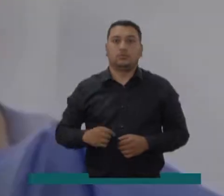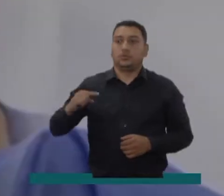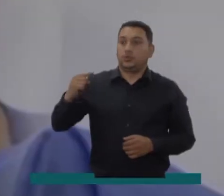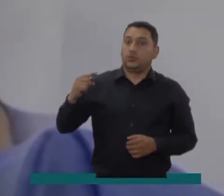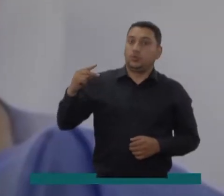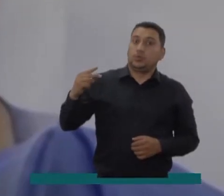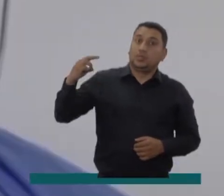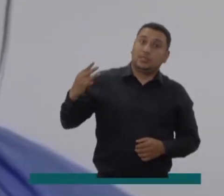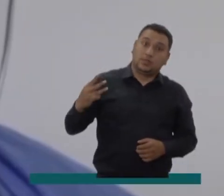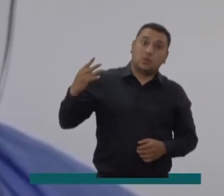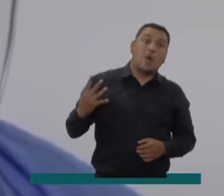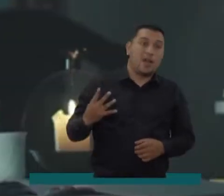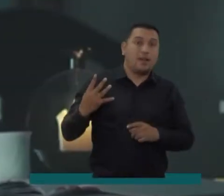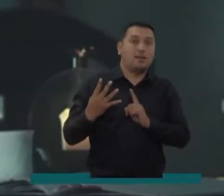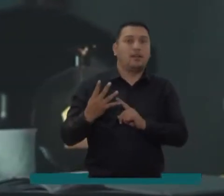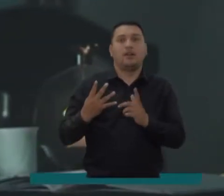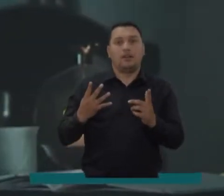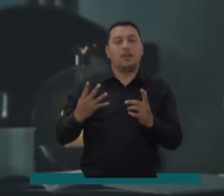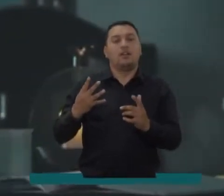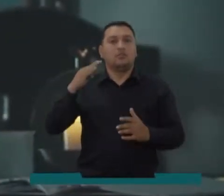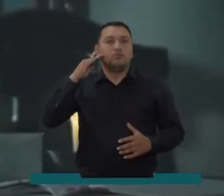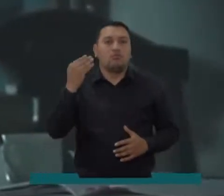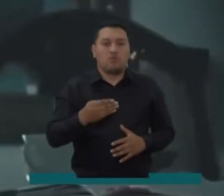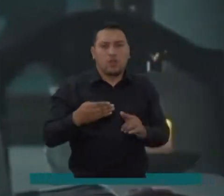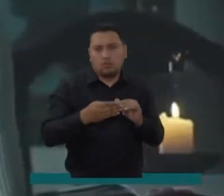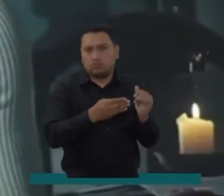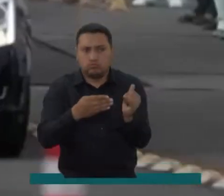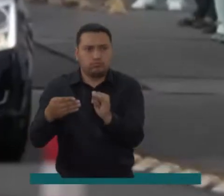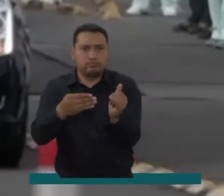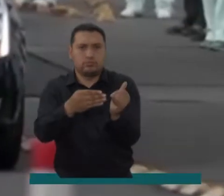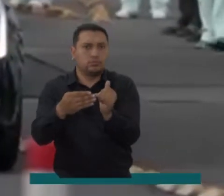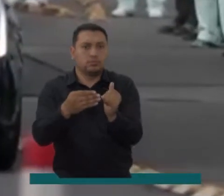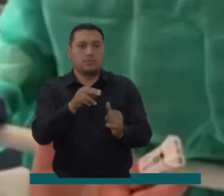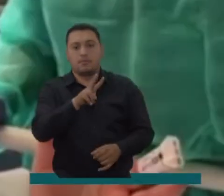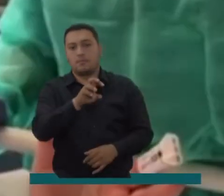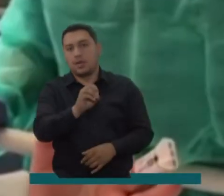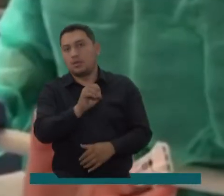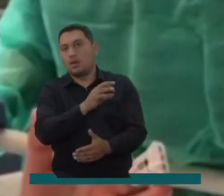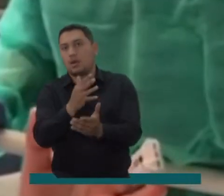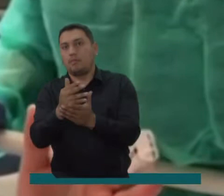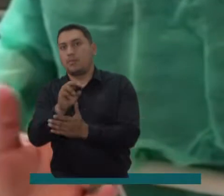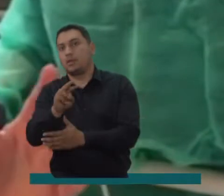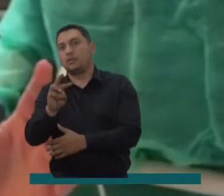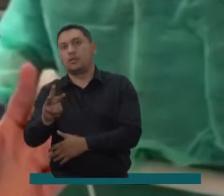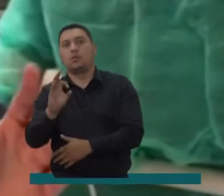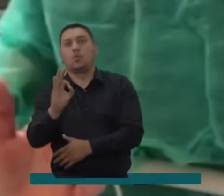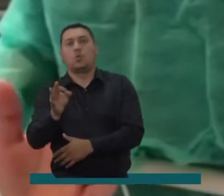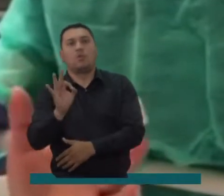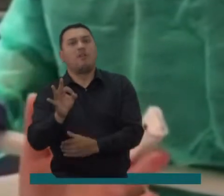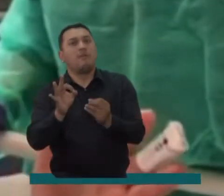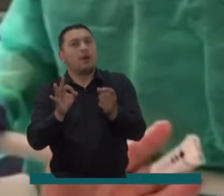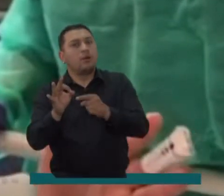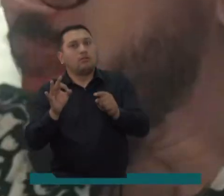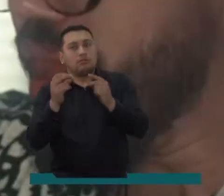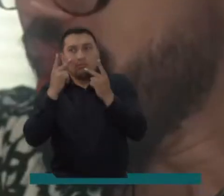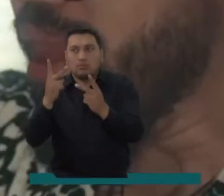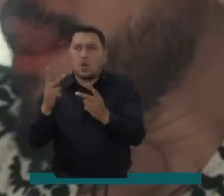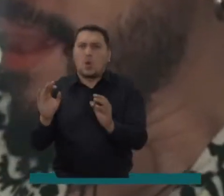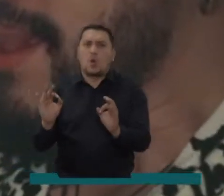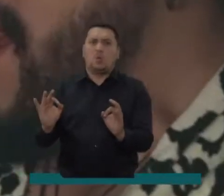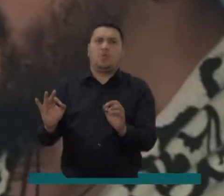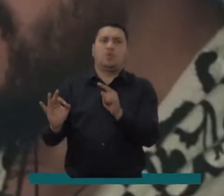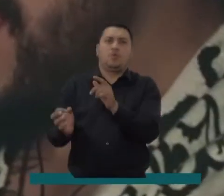La cuarta edición del Mobile Film Home Latam llega del 20 al 23 de octubre para que disfrutes los mejores